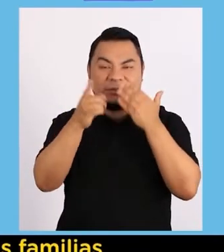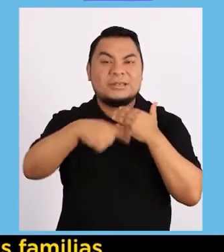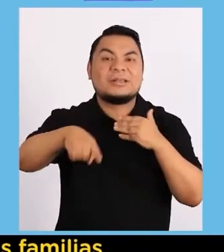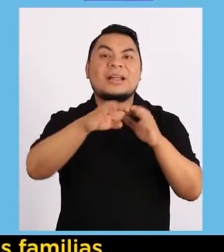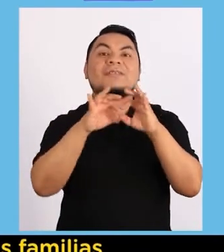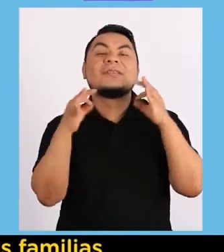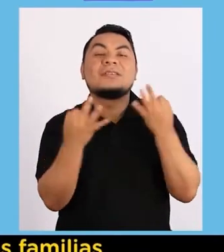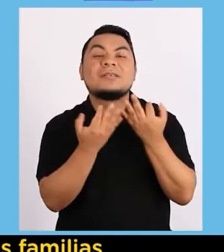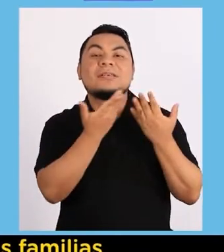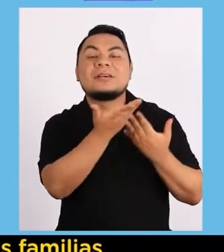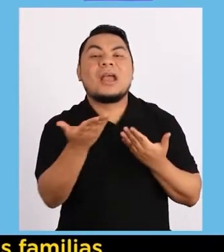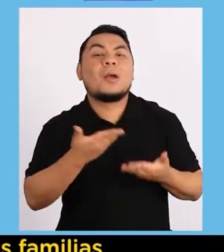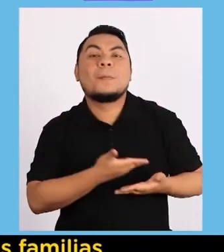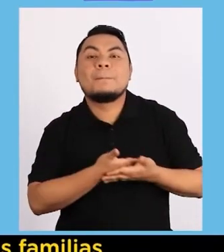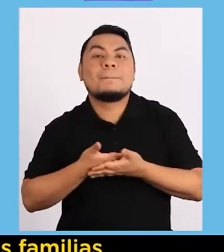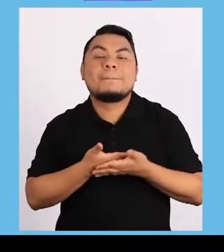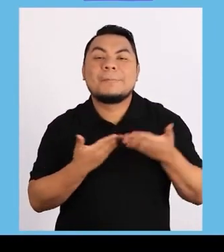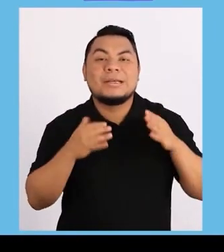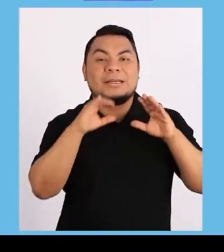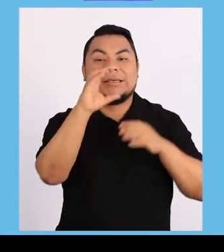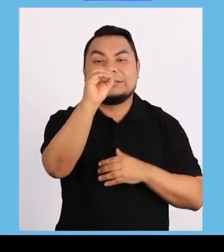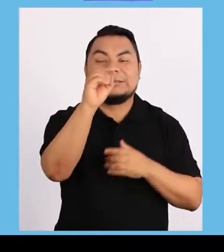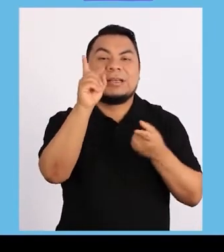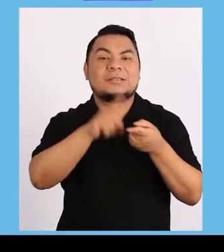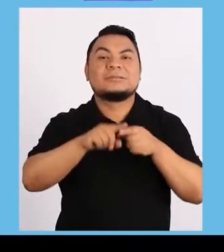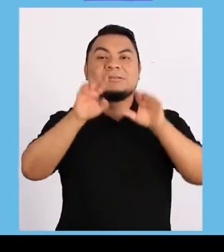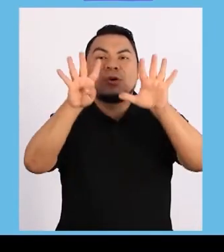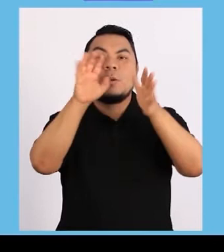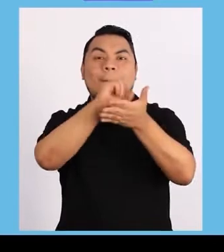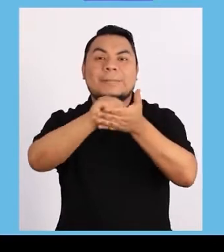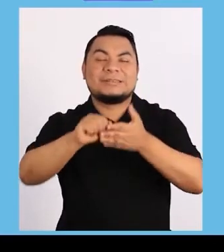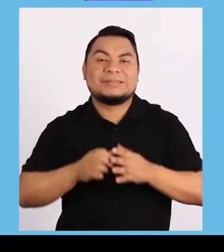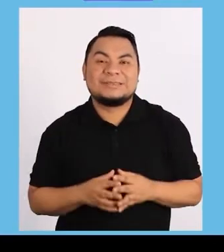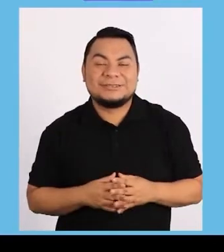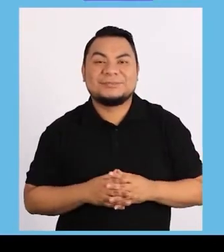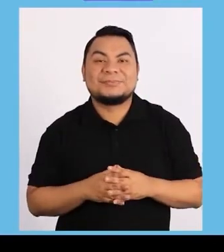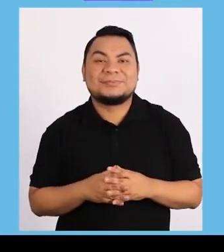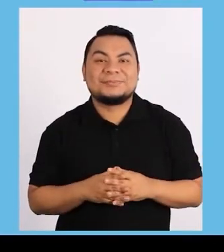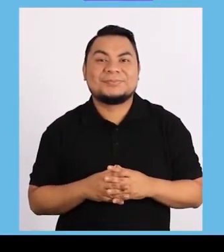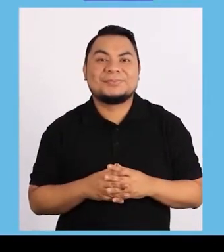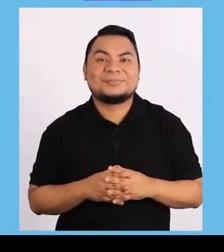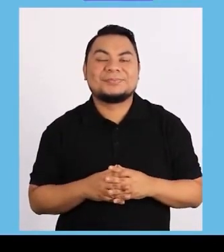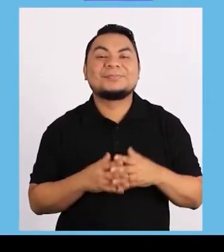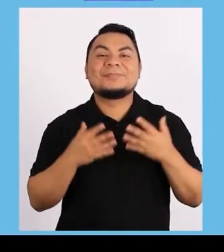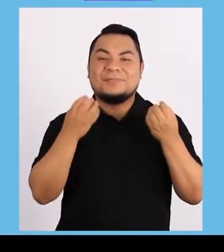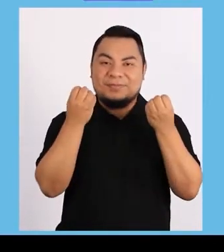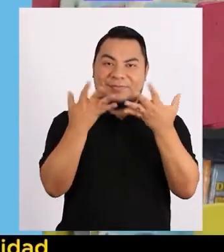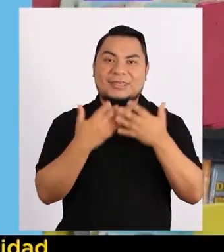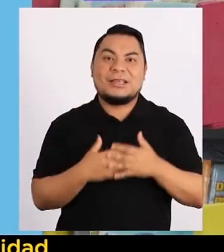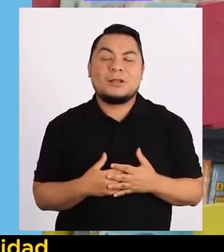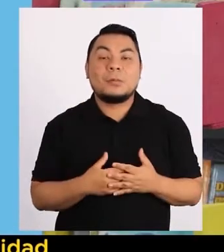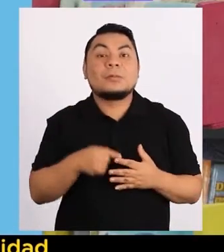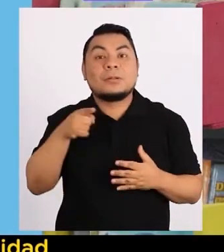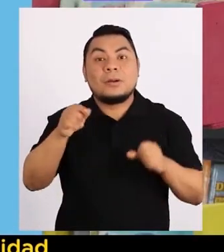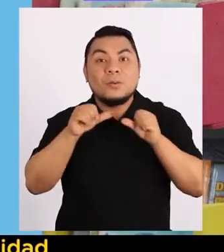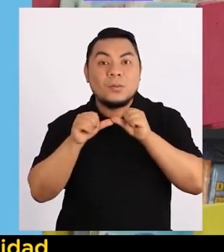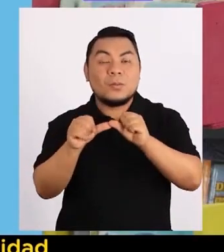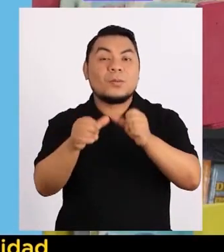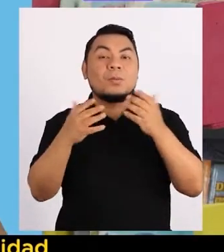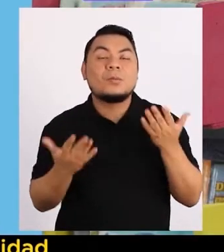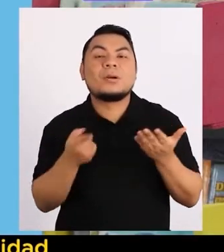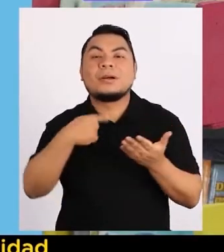el capítulo dirigido a las familias con bebés de 0 a 9 meses.